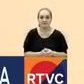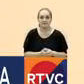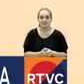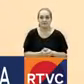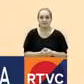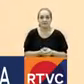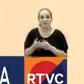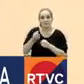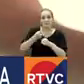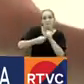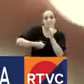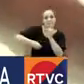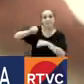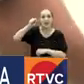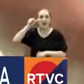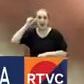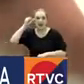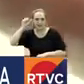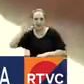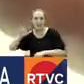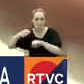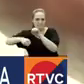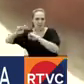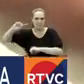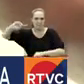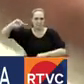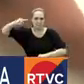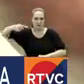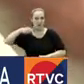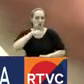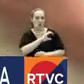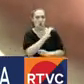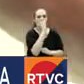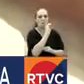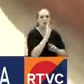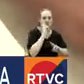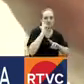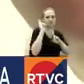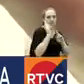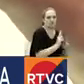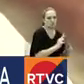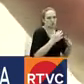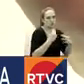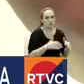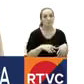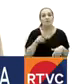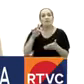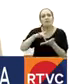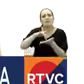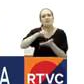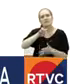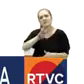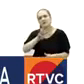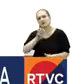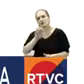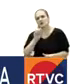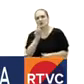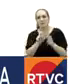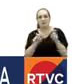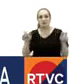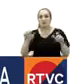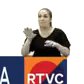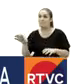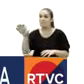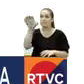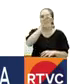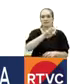las delegaciones asiáticas y que se disputó de forma virtual en Lituania, participaron 380 personas de 76 países.